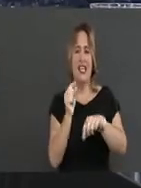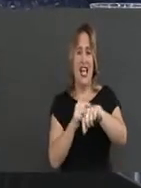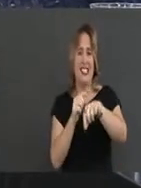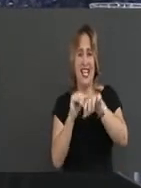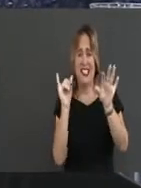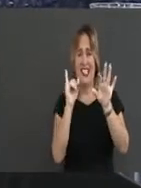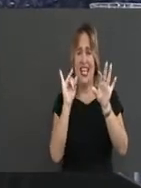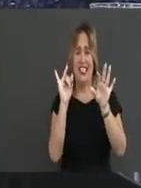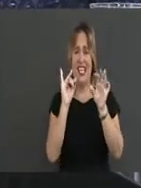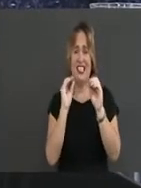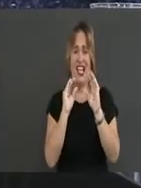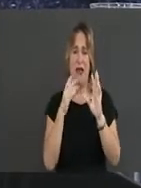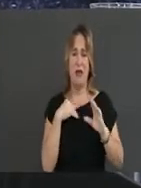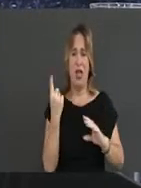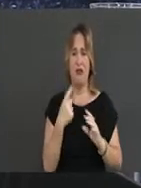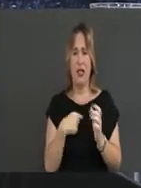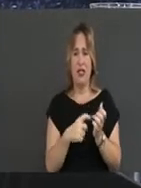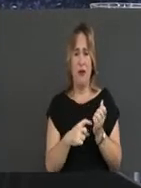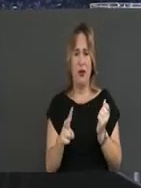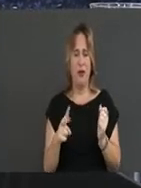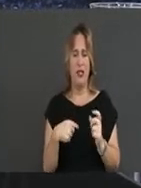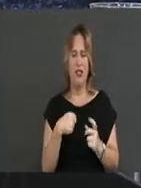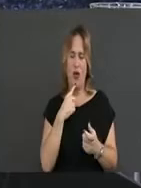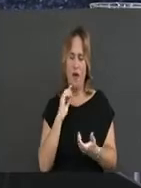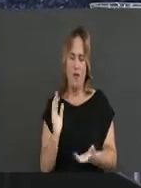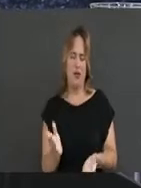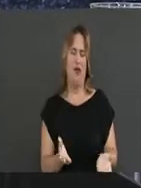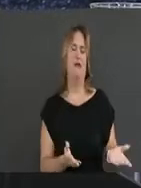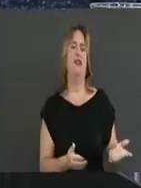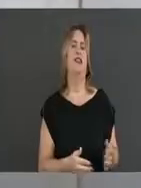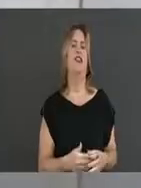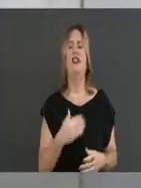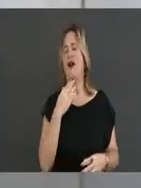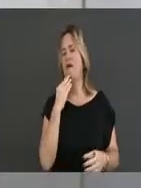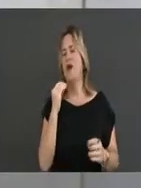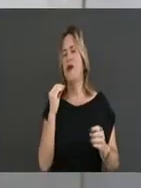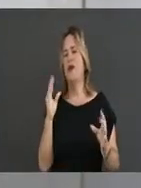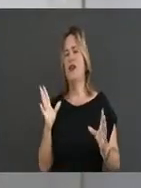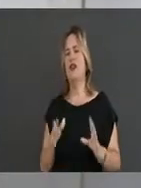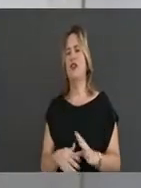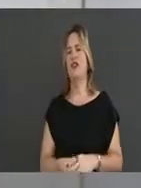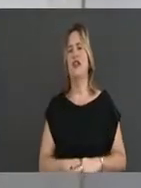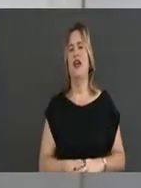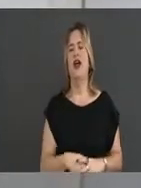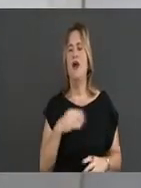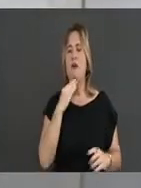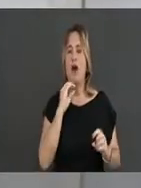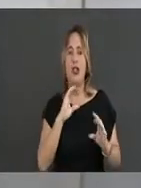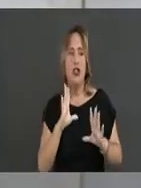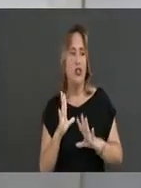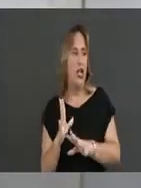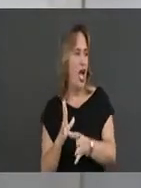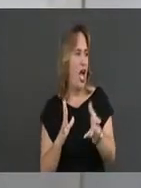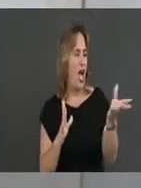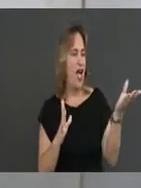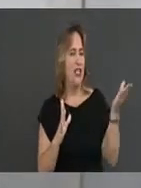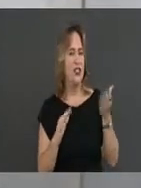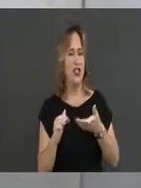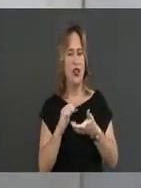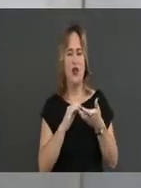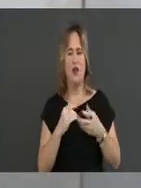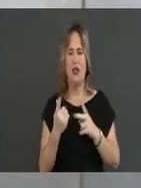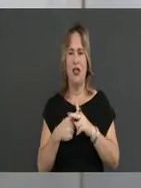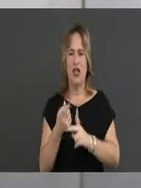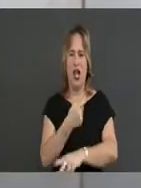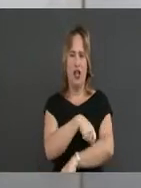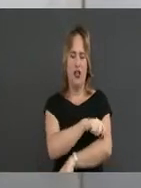de la mañana en nuestro territorio y le doy la bienvenida. Muy buenos días, Juan Carlos. Buenos días, Dairon. Buenos días al resto que paró el estudio